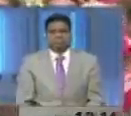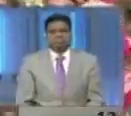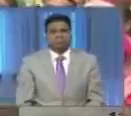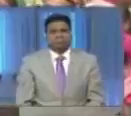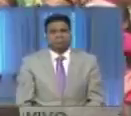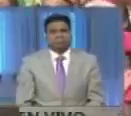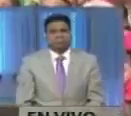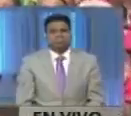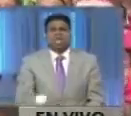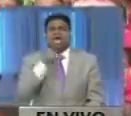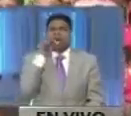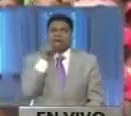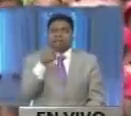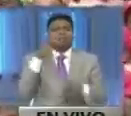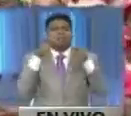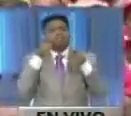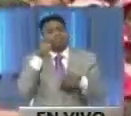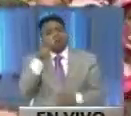Ahí está ese pueblo.